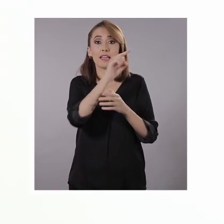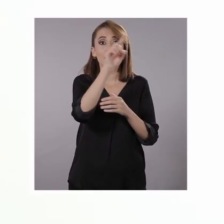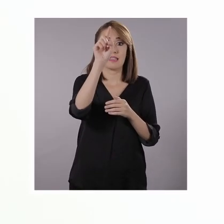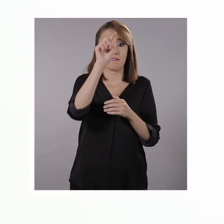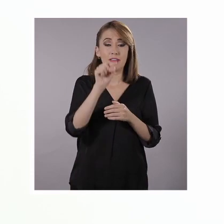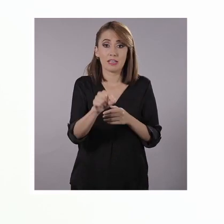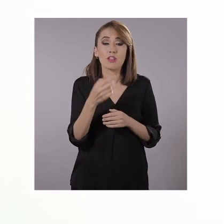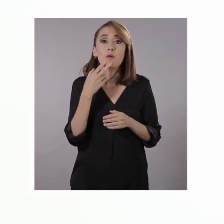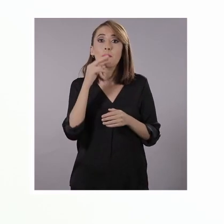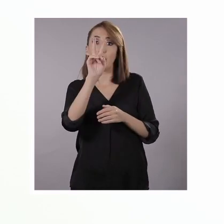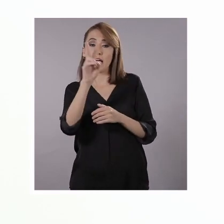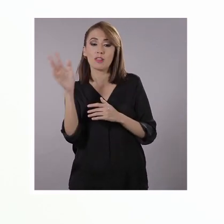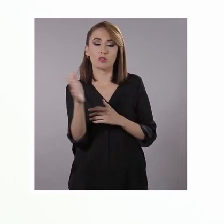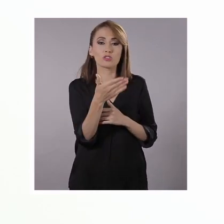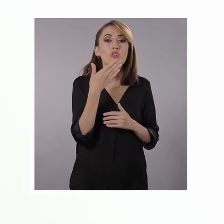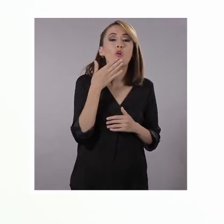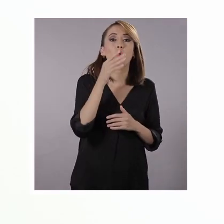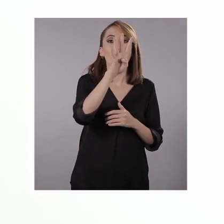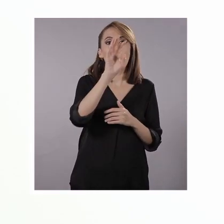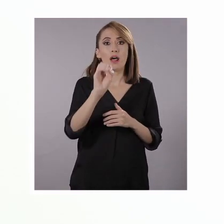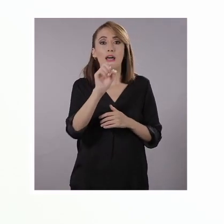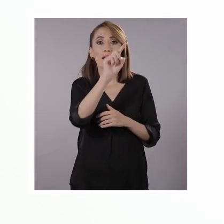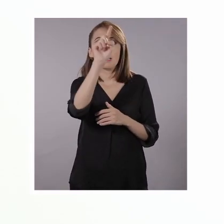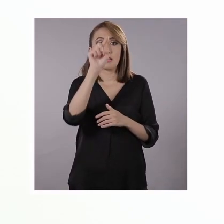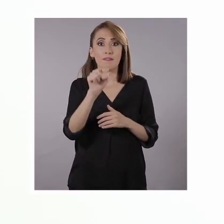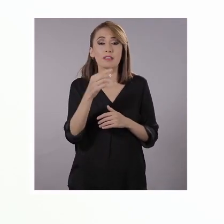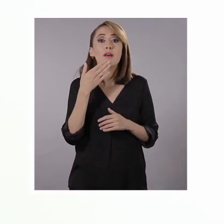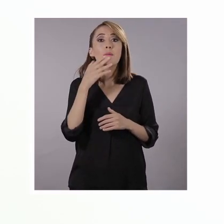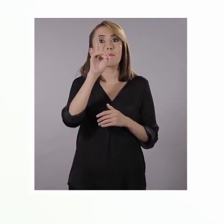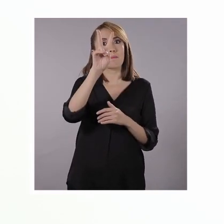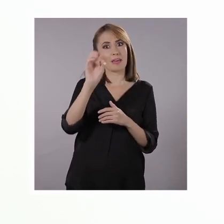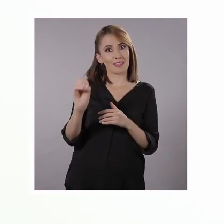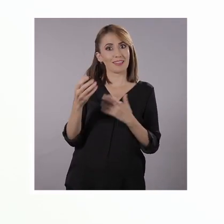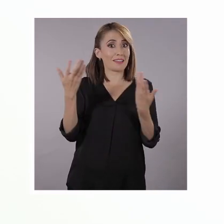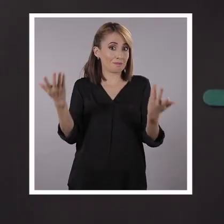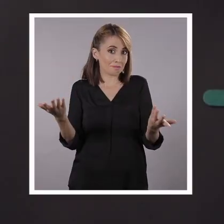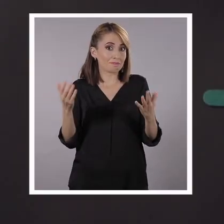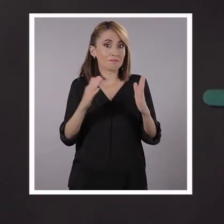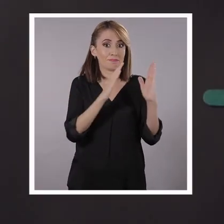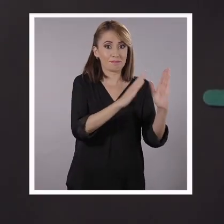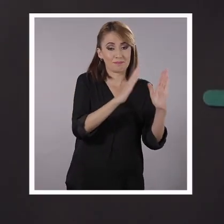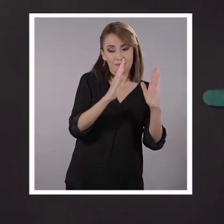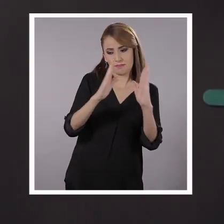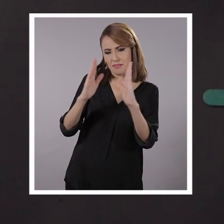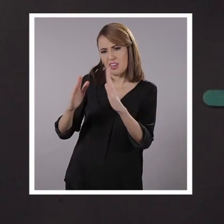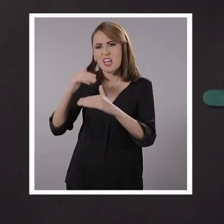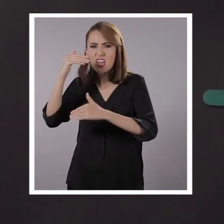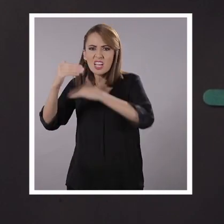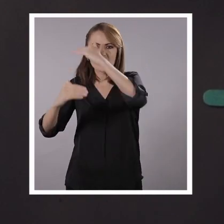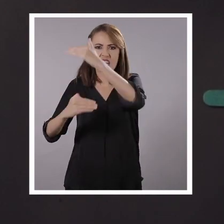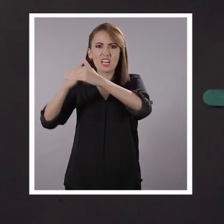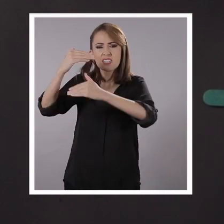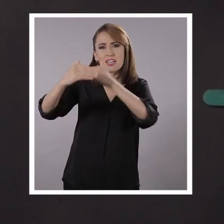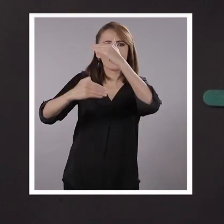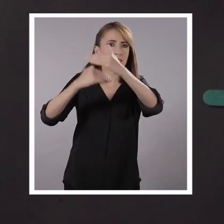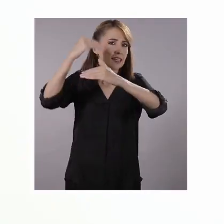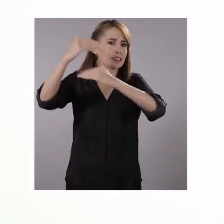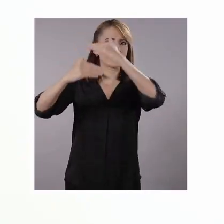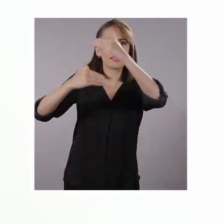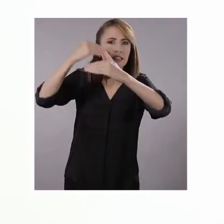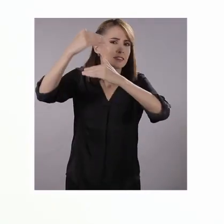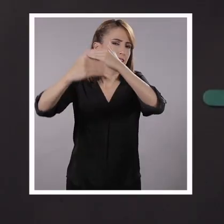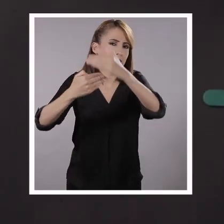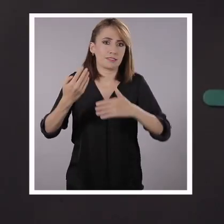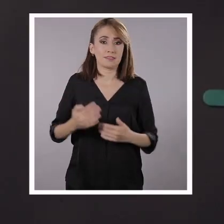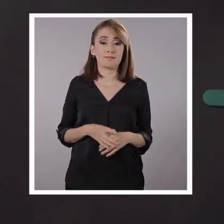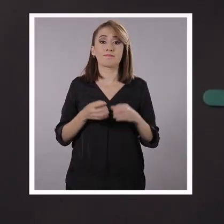2. 80. 80 dividido para 2. 40. ¿Y 40 dividido para 2? 20. Perfecto. Y 20 dividido para 2, 10. Muy bien,